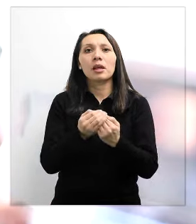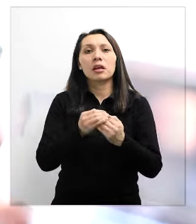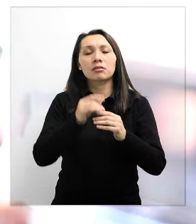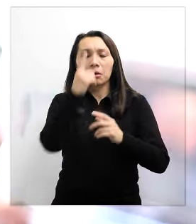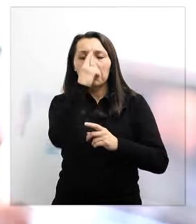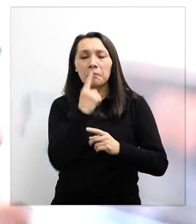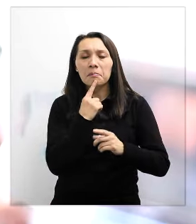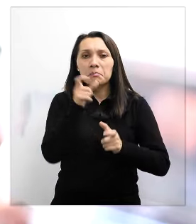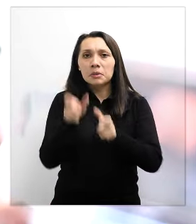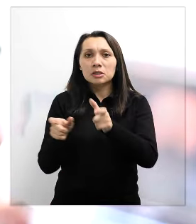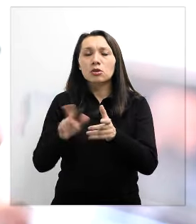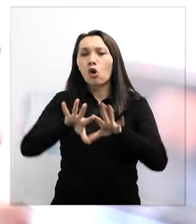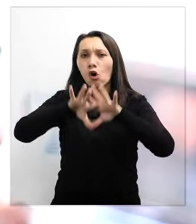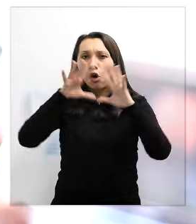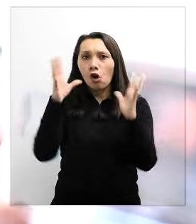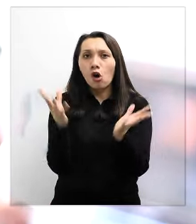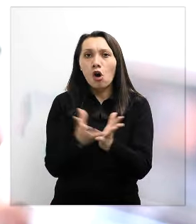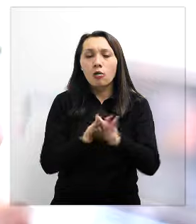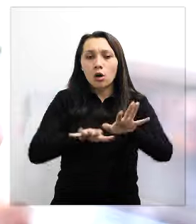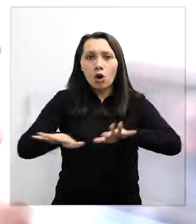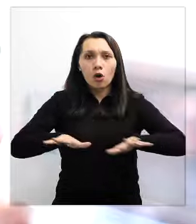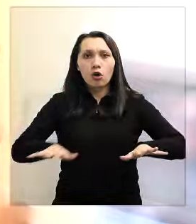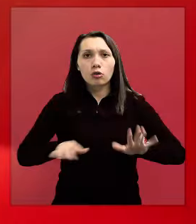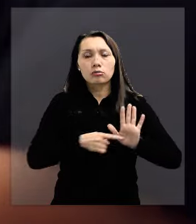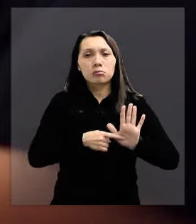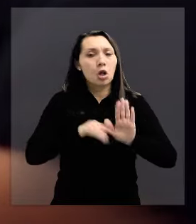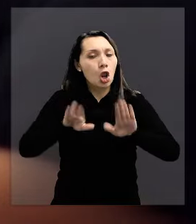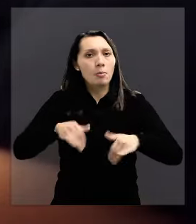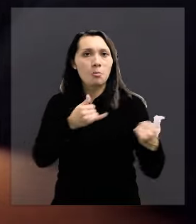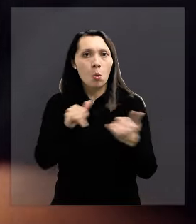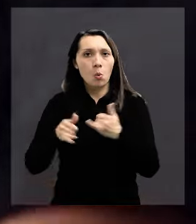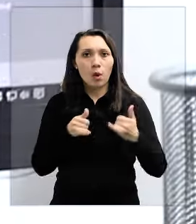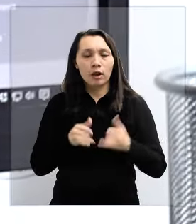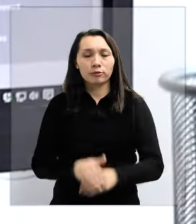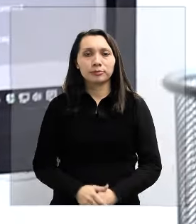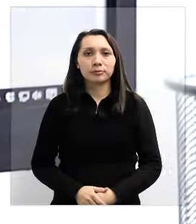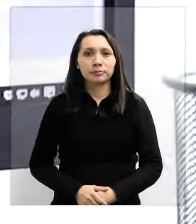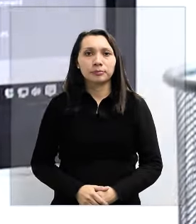personaje hasta el mundo completo y productos de lo mismo.